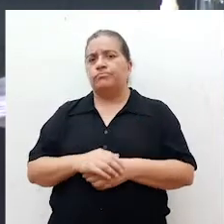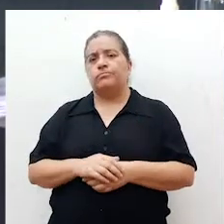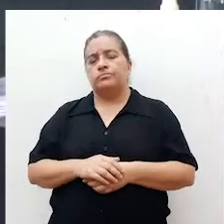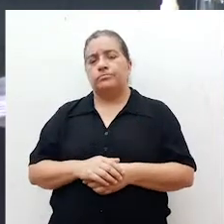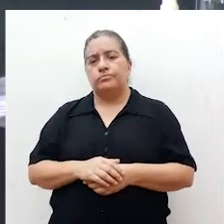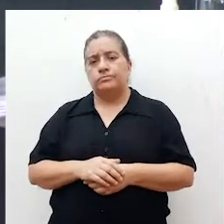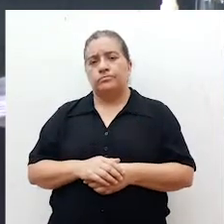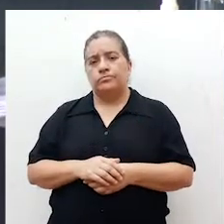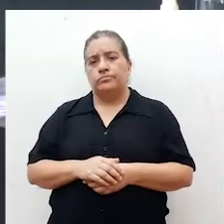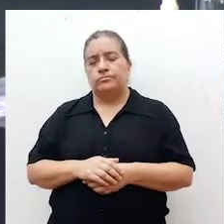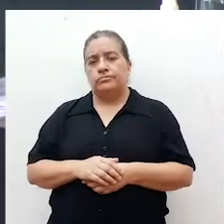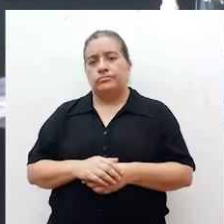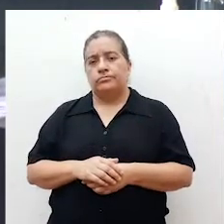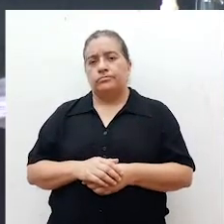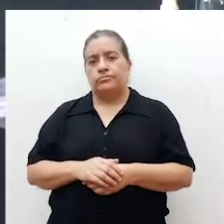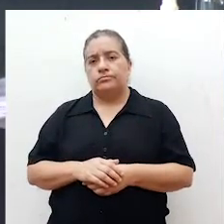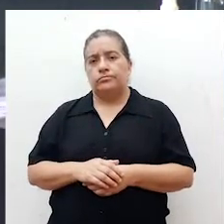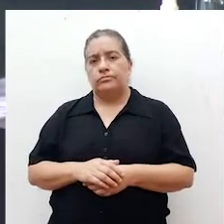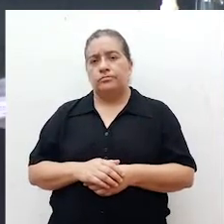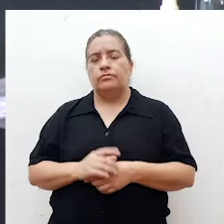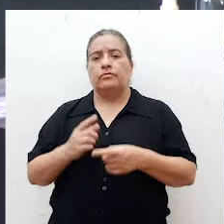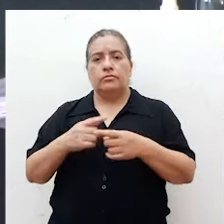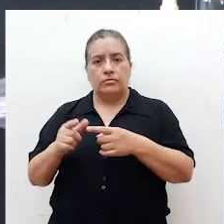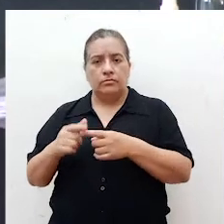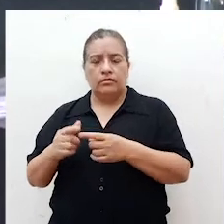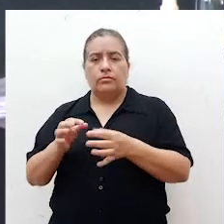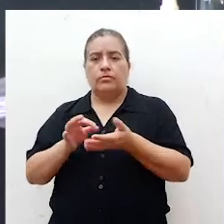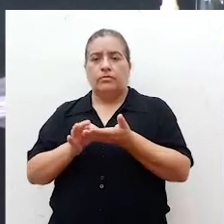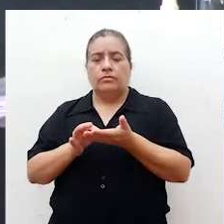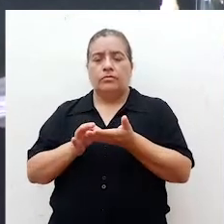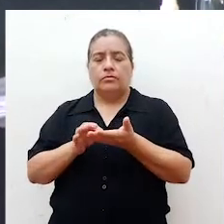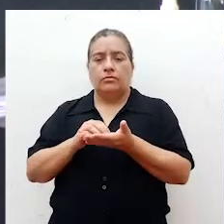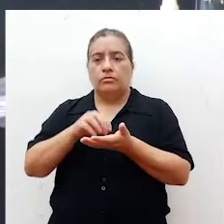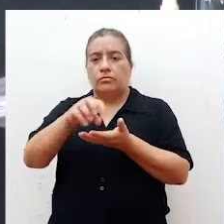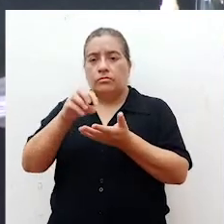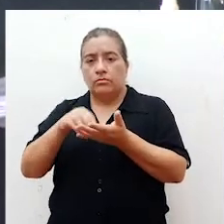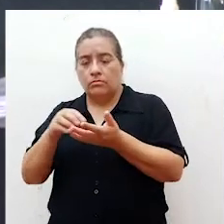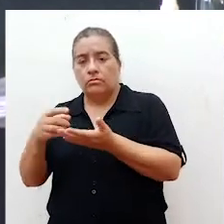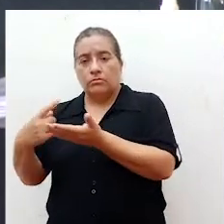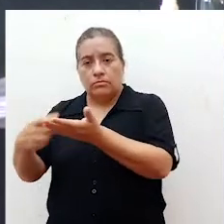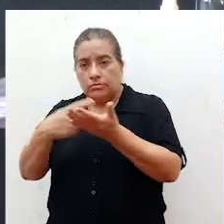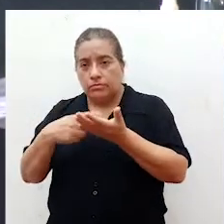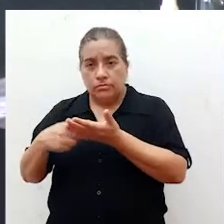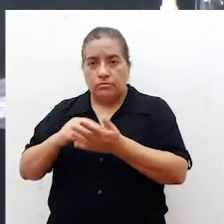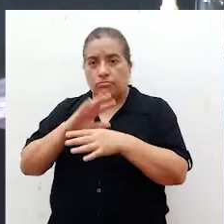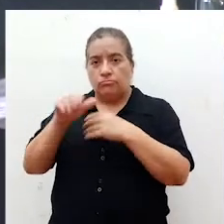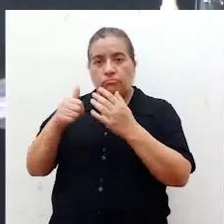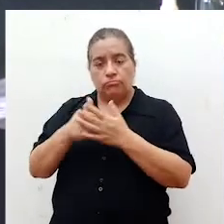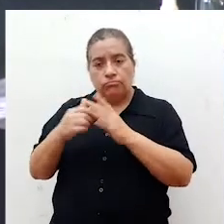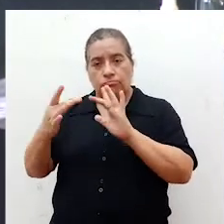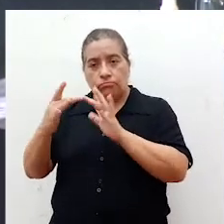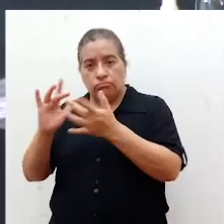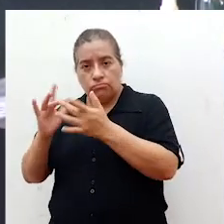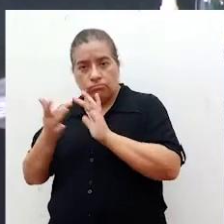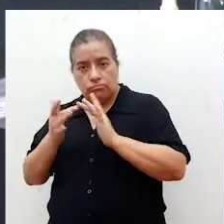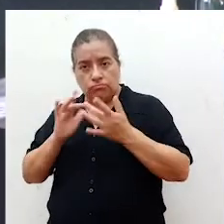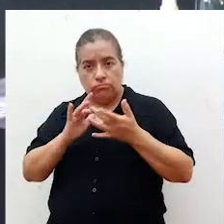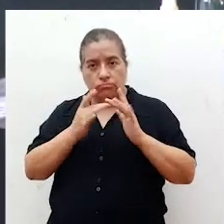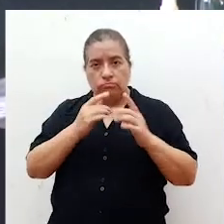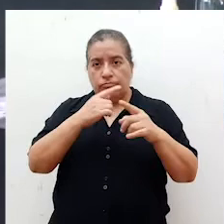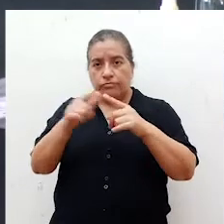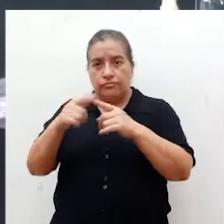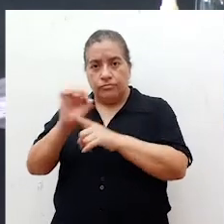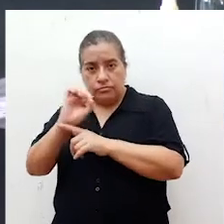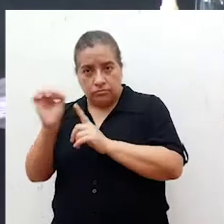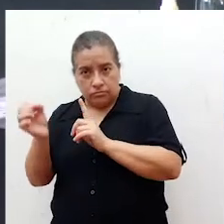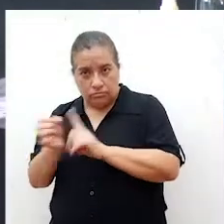eficiente, que esa gestión pase por articular la posibilidad